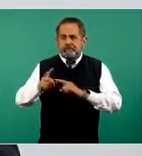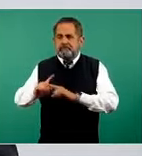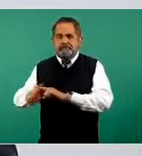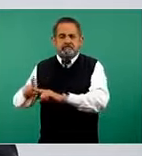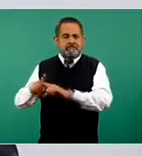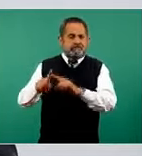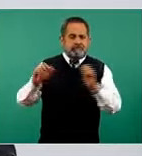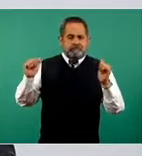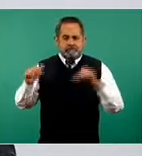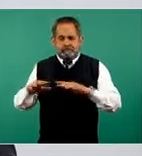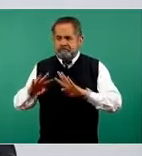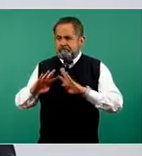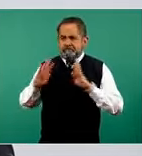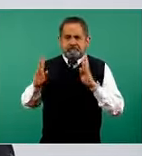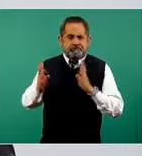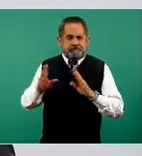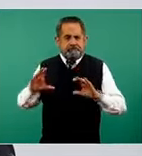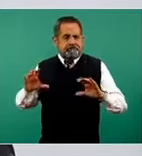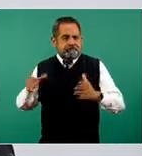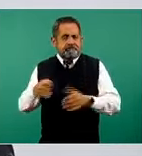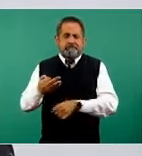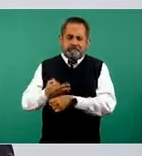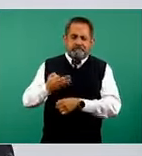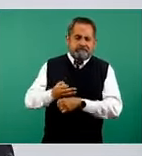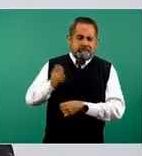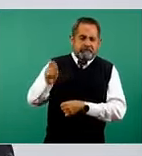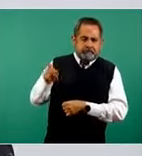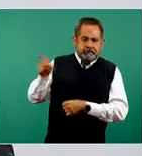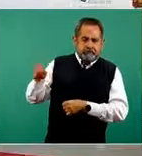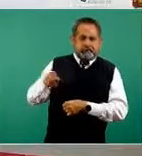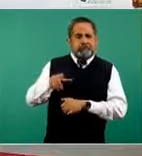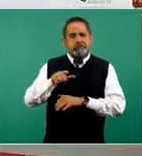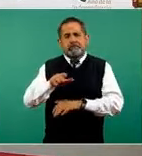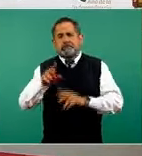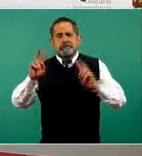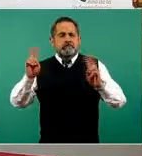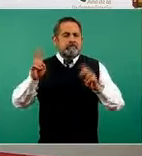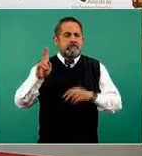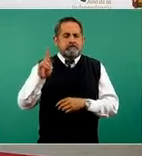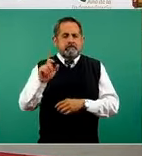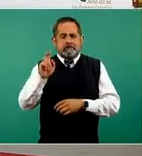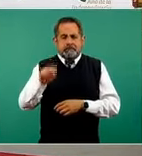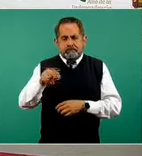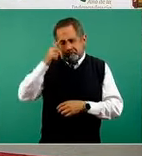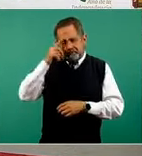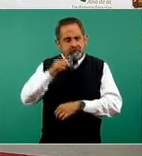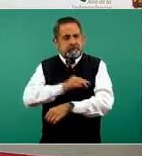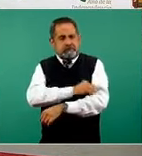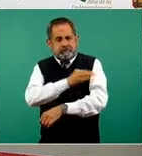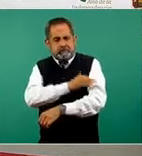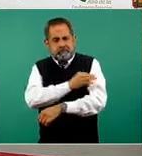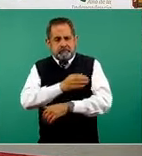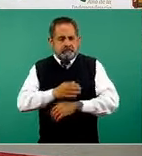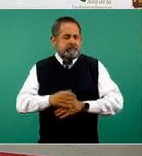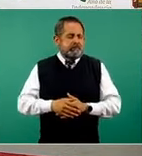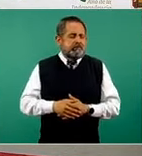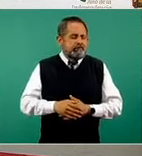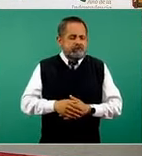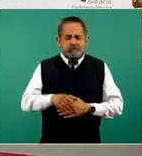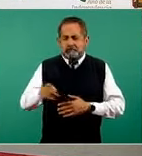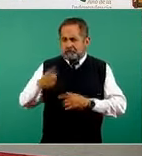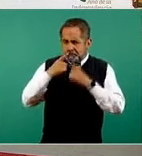sector y con todos los que participan precisamente en la Estrategia Nacional de Vacunación, y en donde se actualiza y se